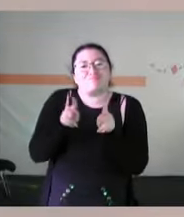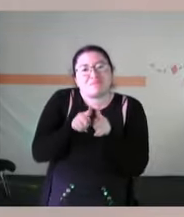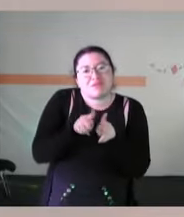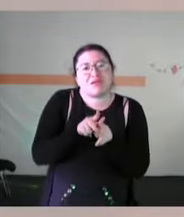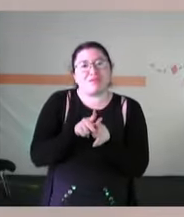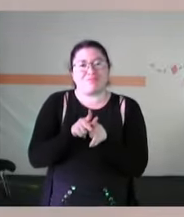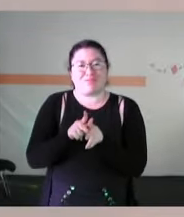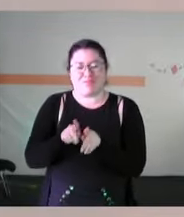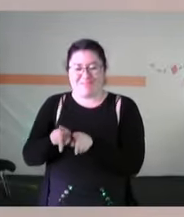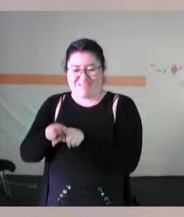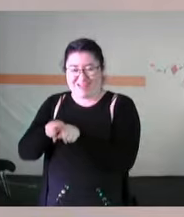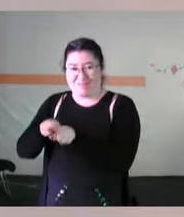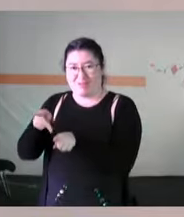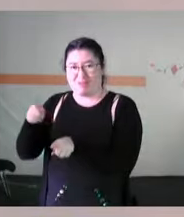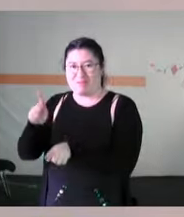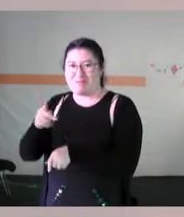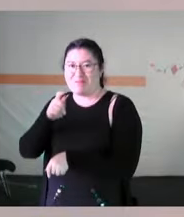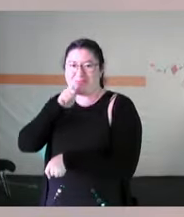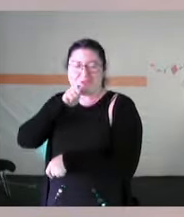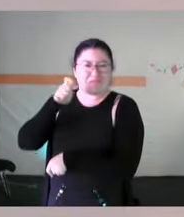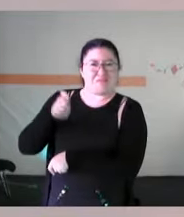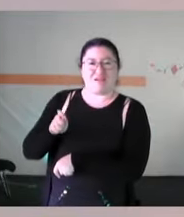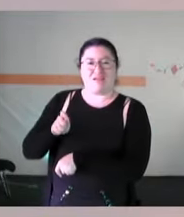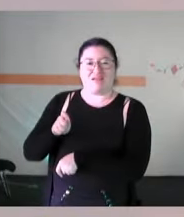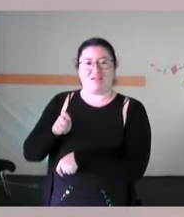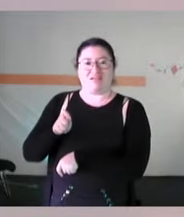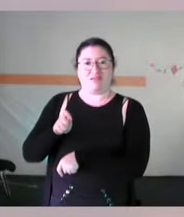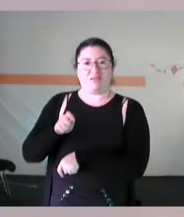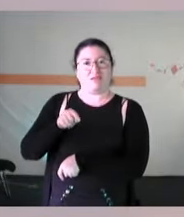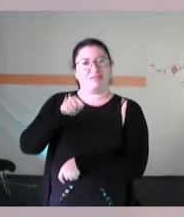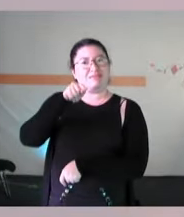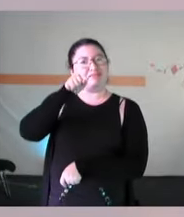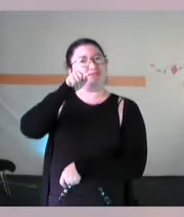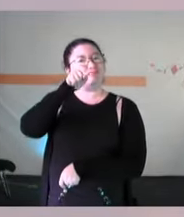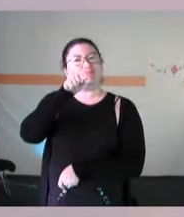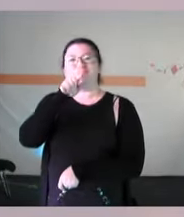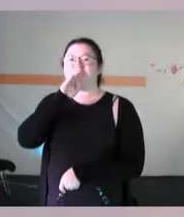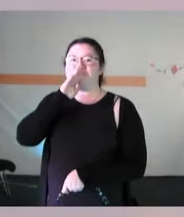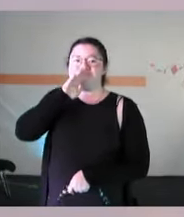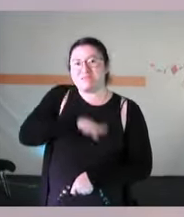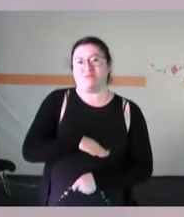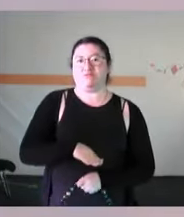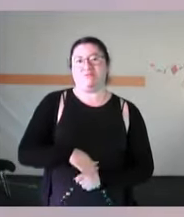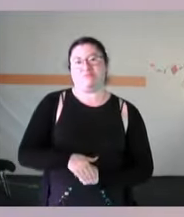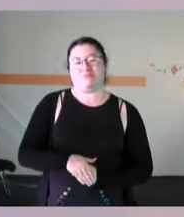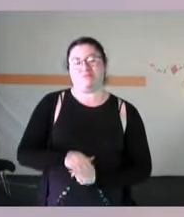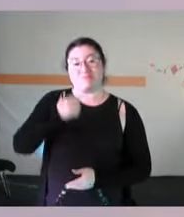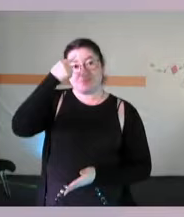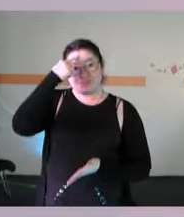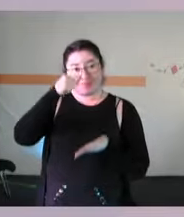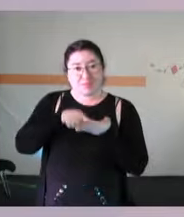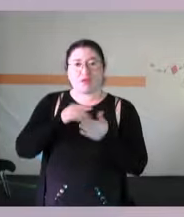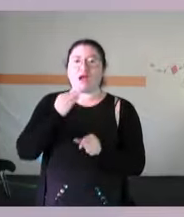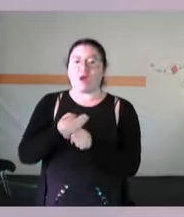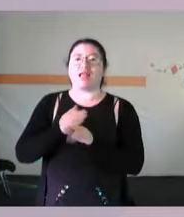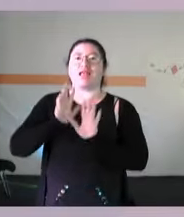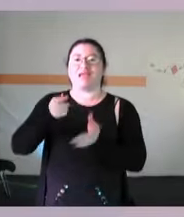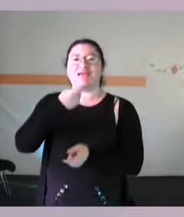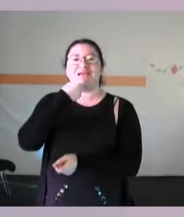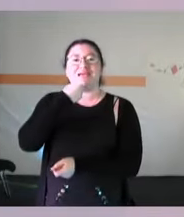hermano, pues eres una mierda. Y yo creo que las niñas ya han aprendido a